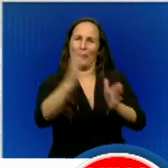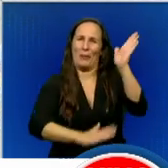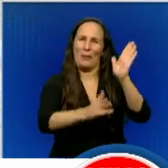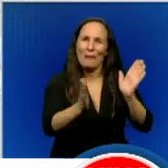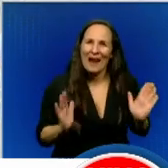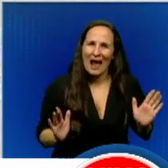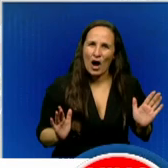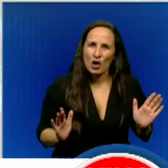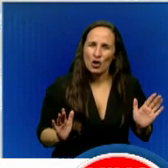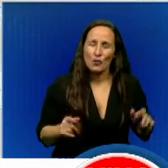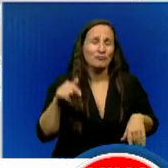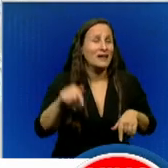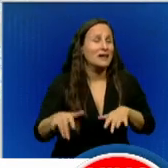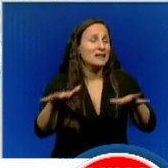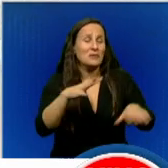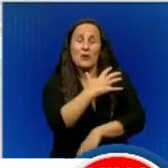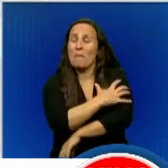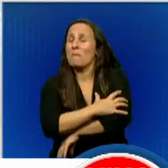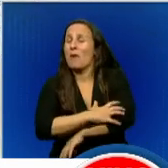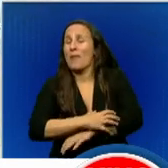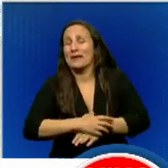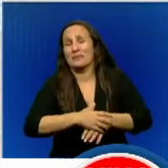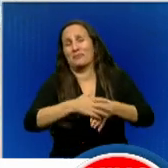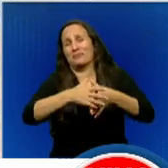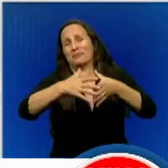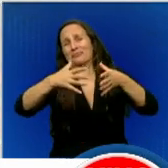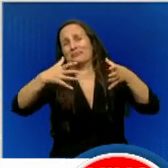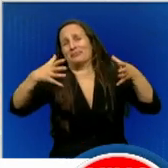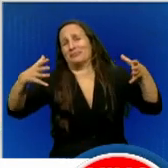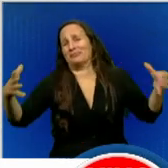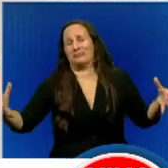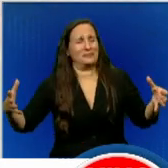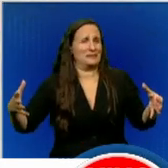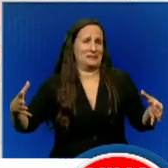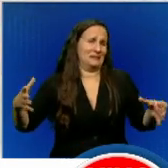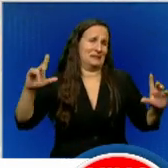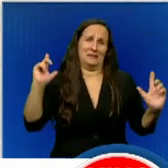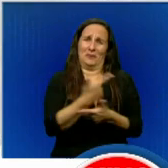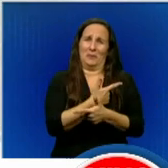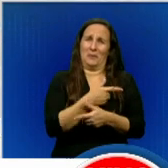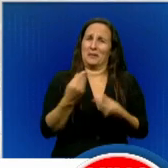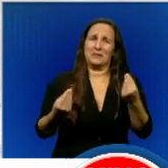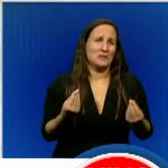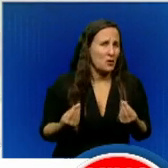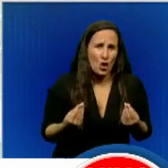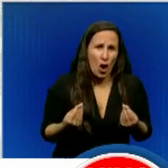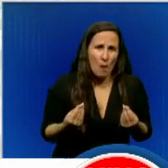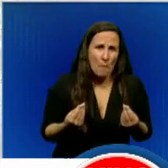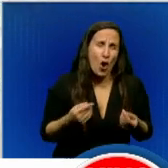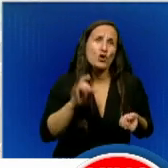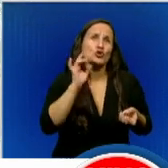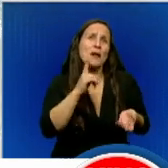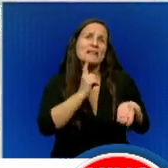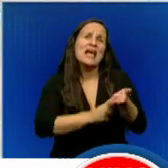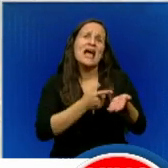insólito de pobreza al que hemos llegado y sigue creciendo no se combate solamente con medidas de tipo